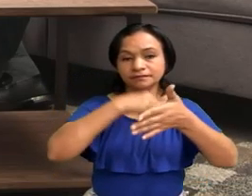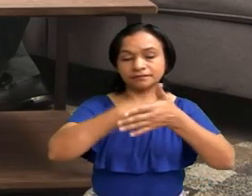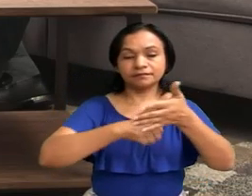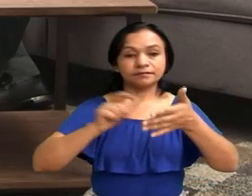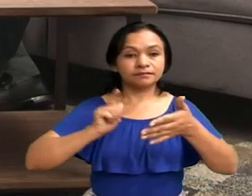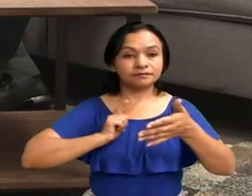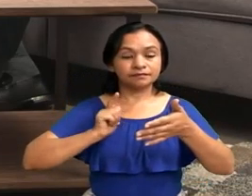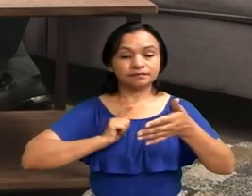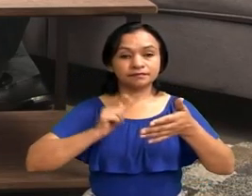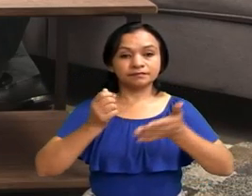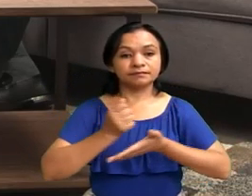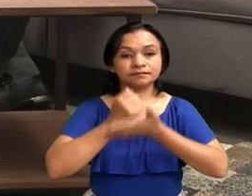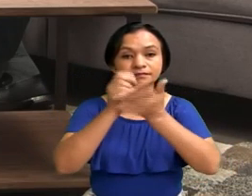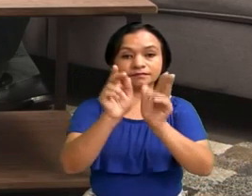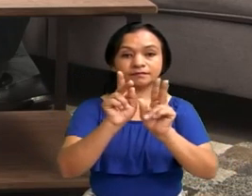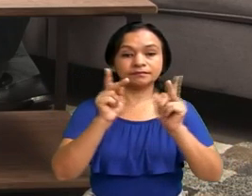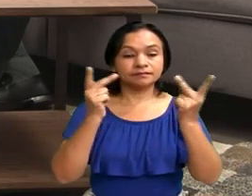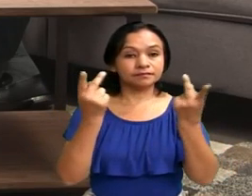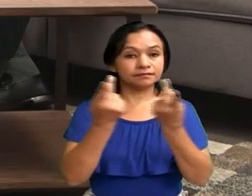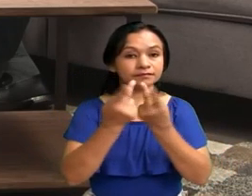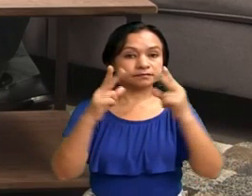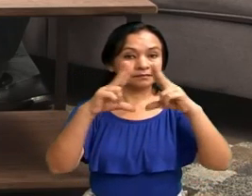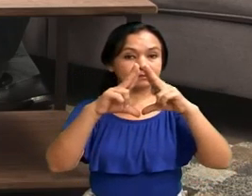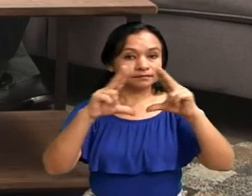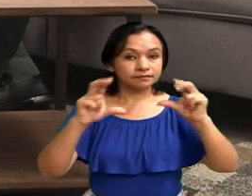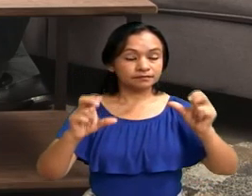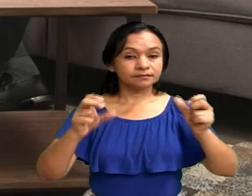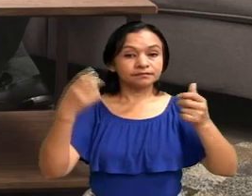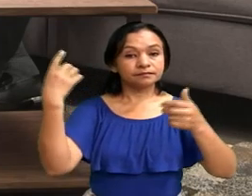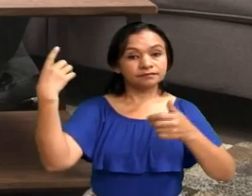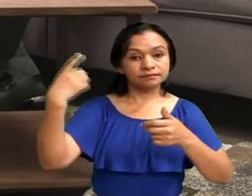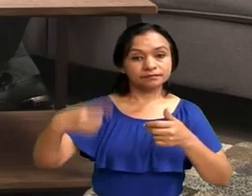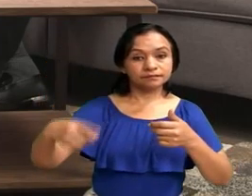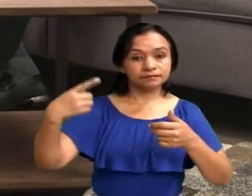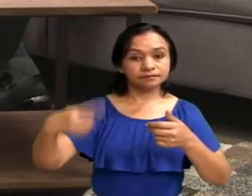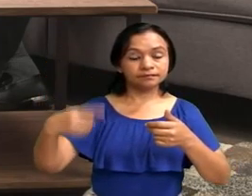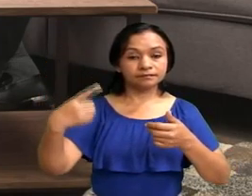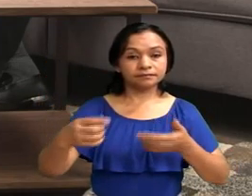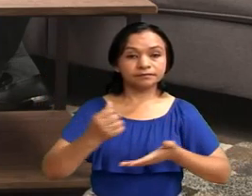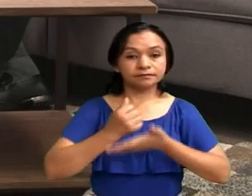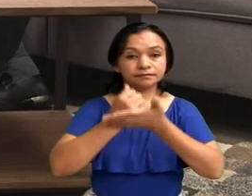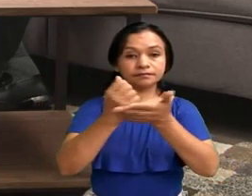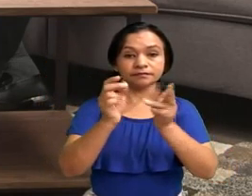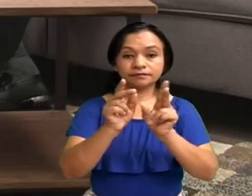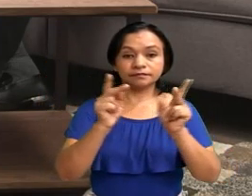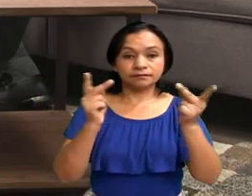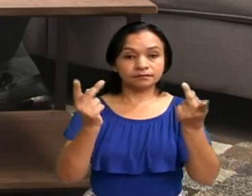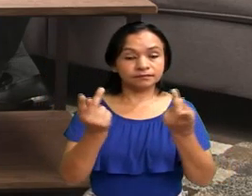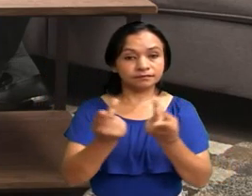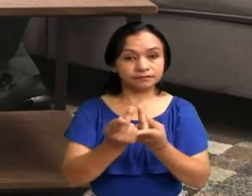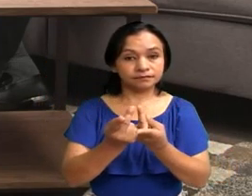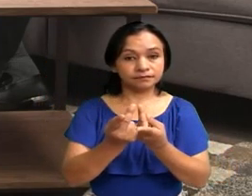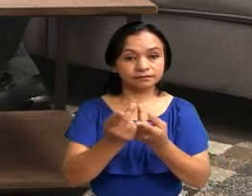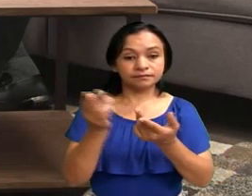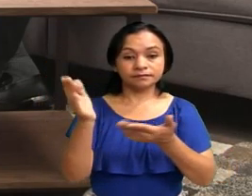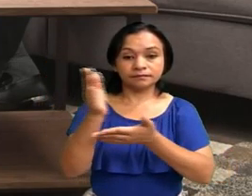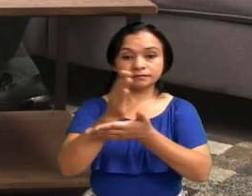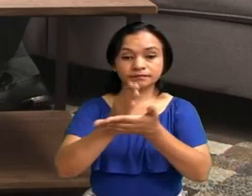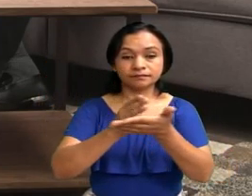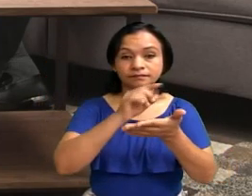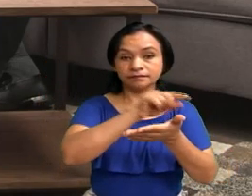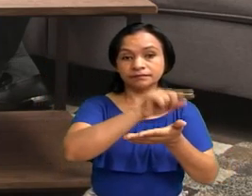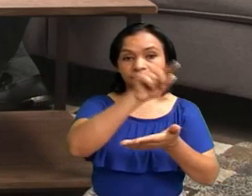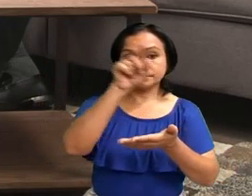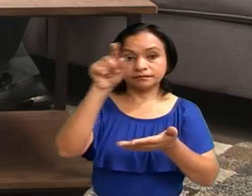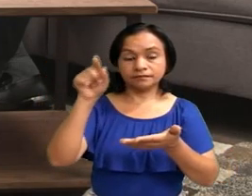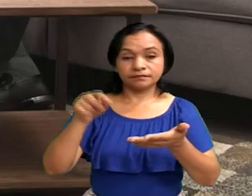garantizar este servicio al pueblo nicaragüense dentro de una lógica de restitución de derechos a nuestro pueblo. Y le pregunto, dentro de esto, el comprender el